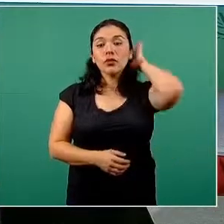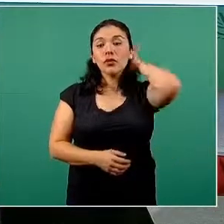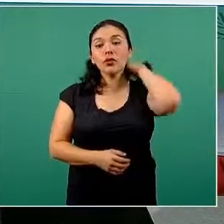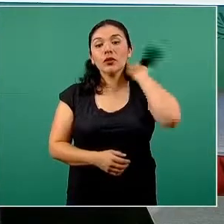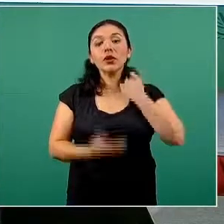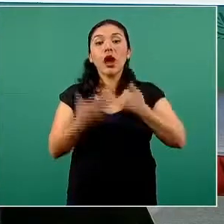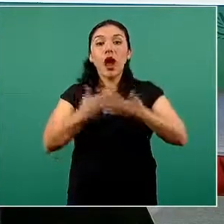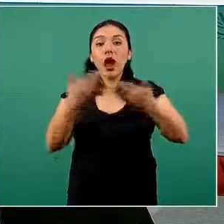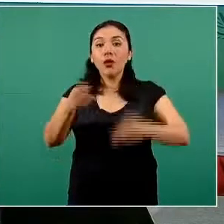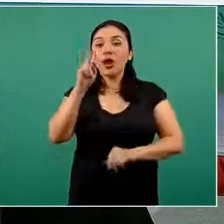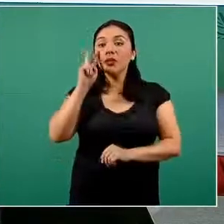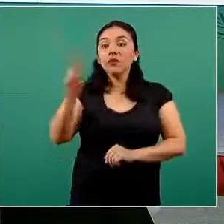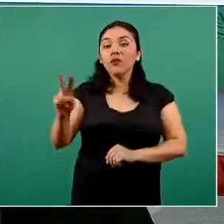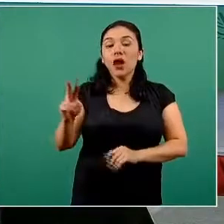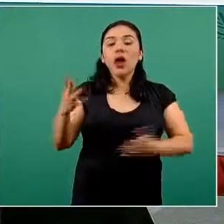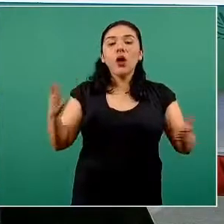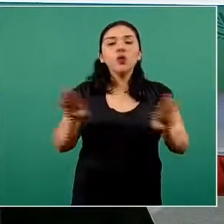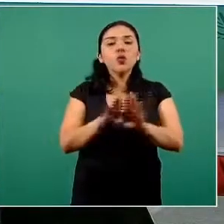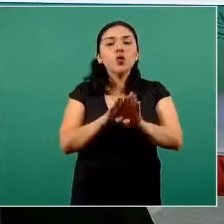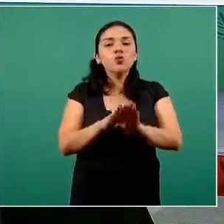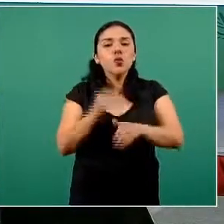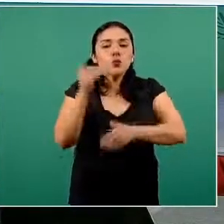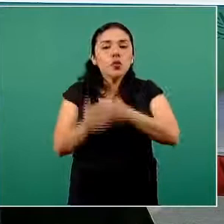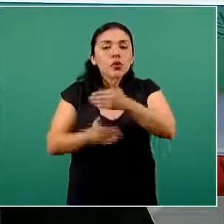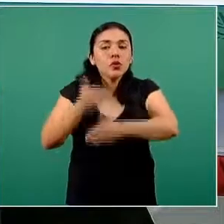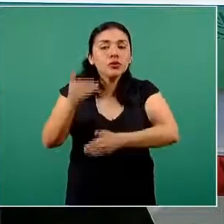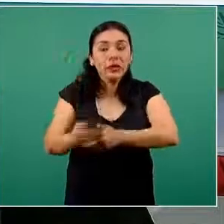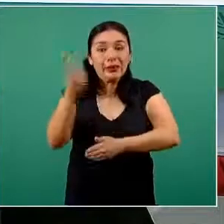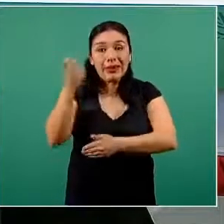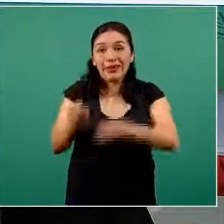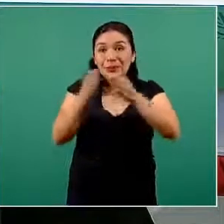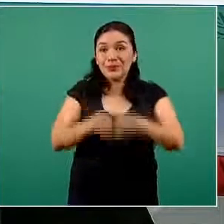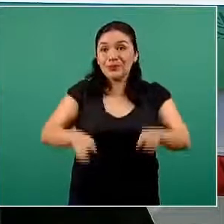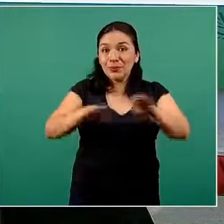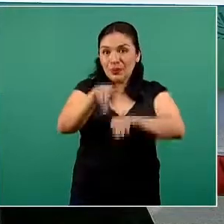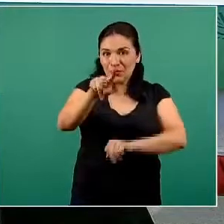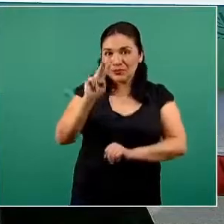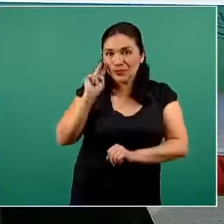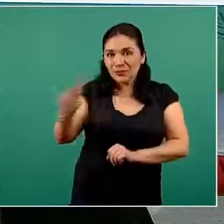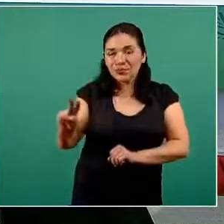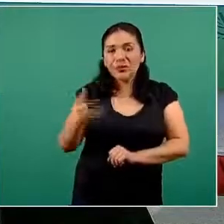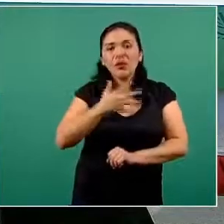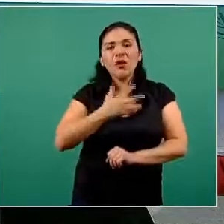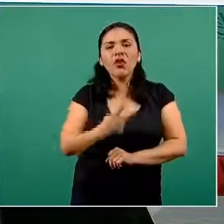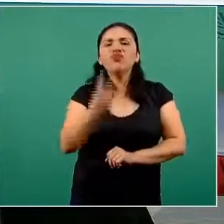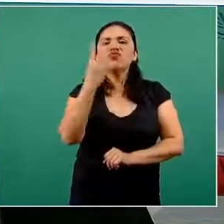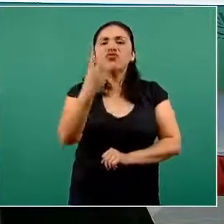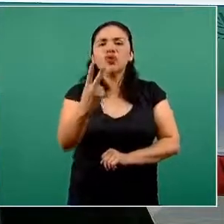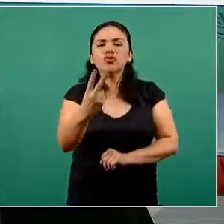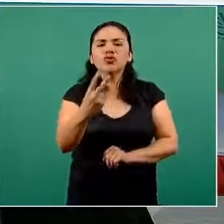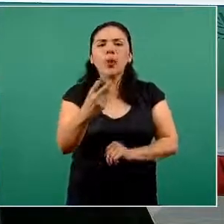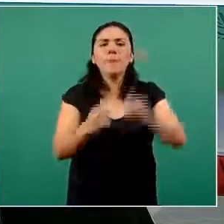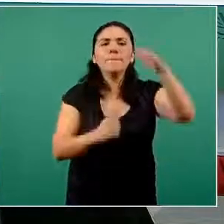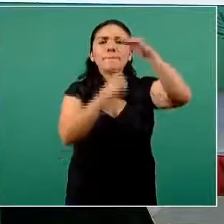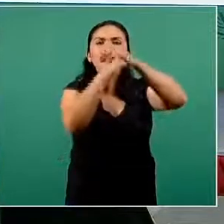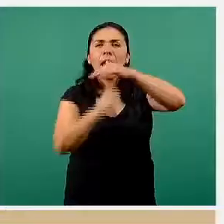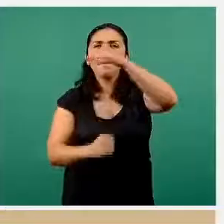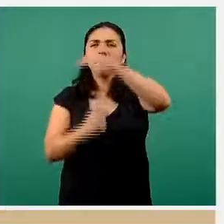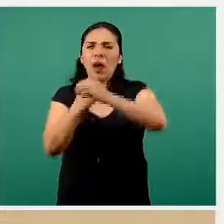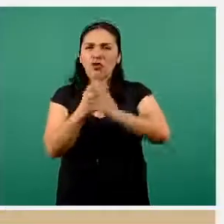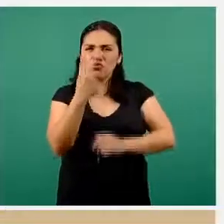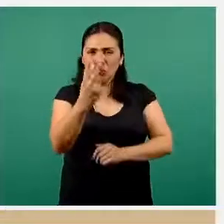Y aquí vemos el proceso, y aquí es importante que vemos nuestros dos picos, nuestras 2